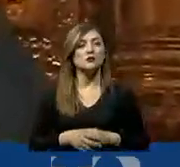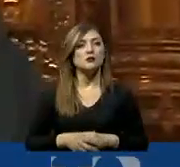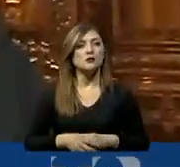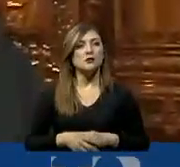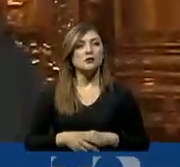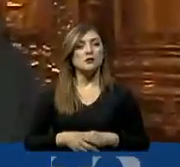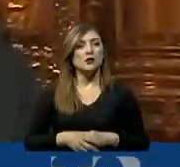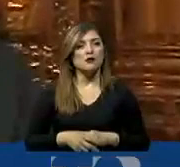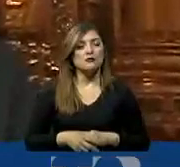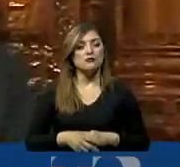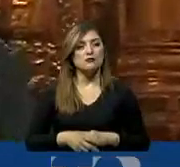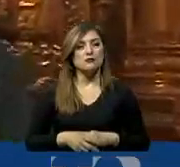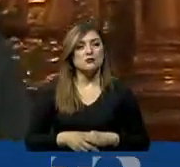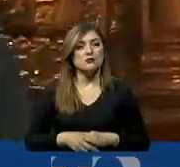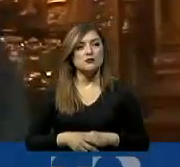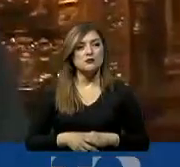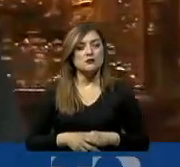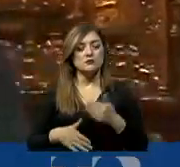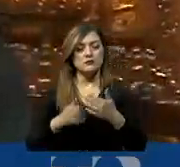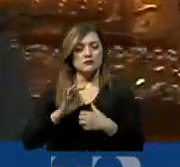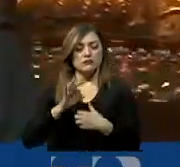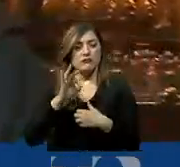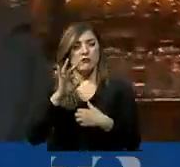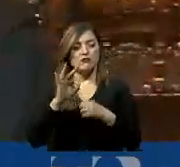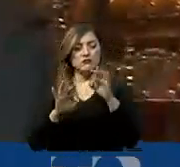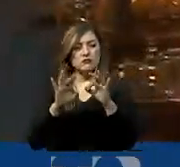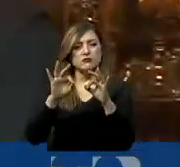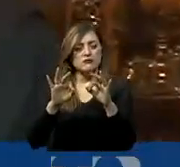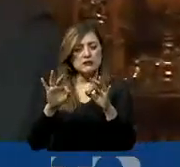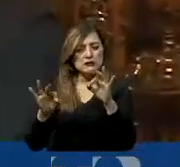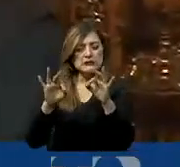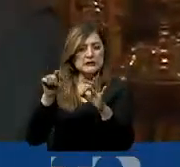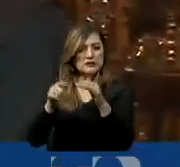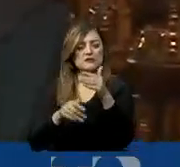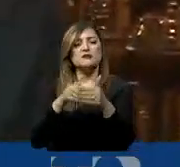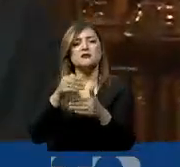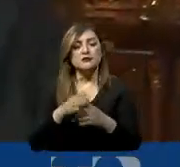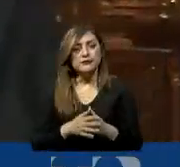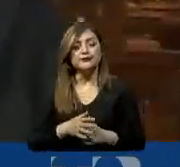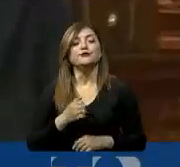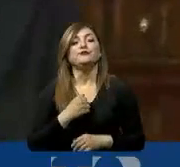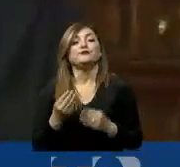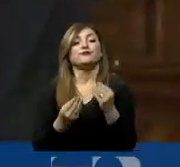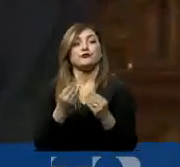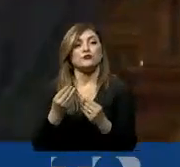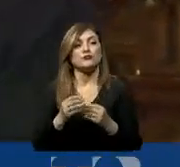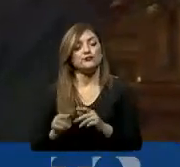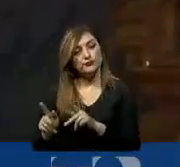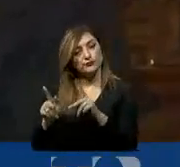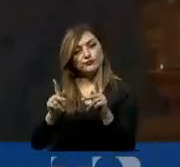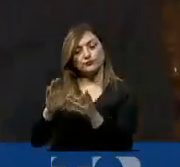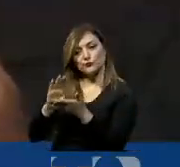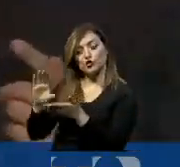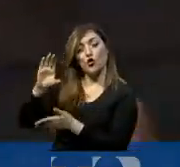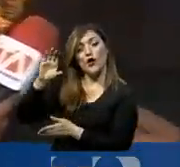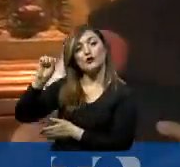algo, ¿no? Que como este proceso del virus, del contagio y todo, nosotros vamos a llevar el plan de contingencia desde el Colegio